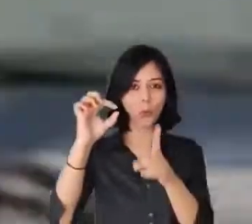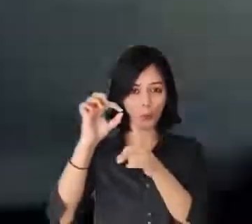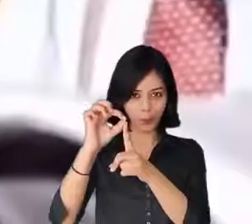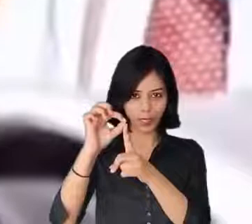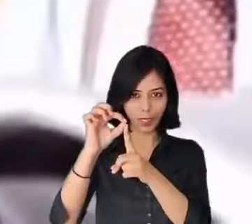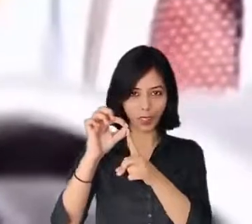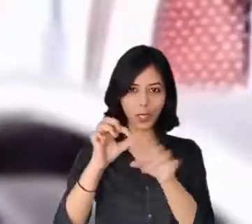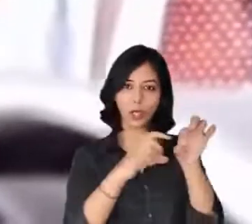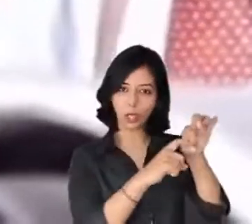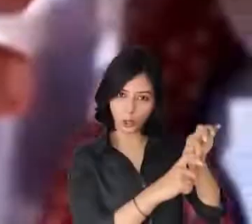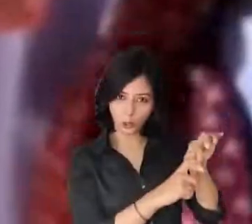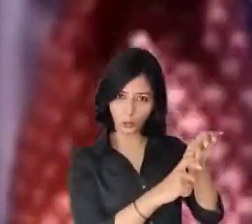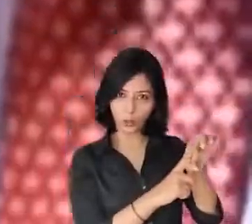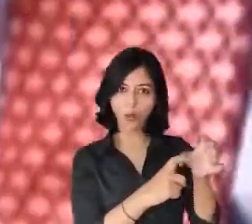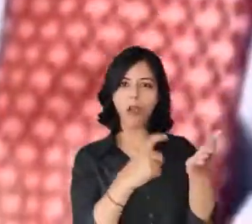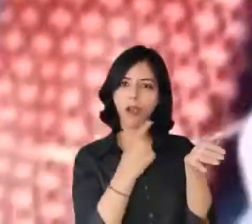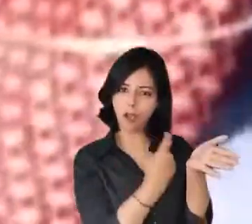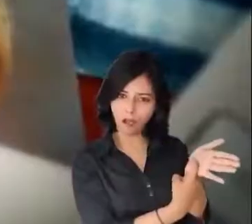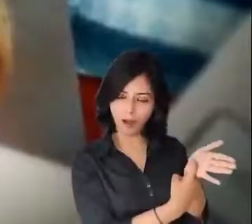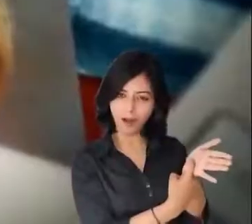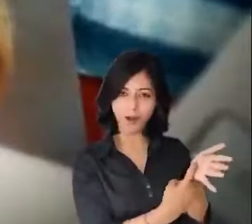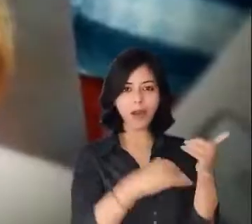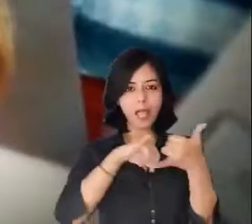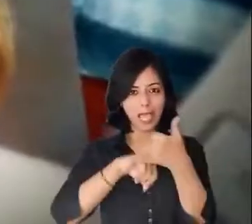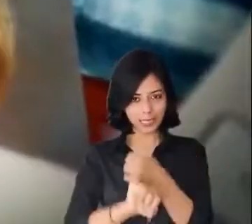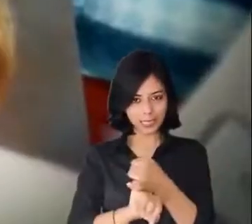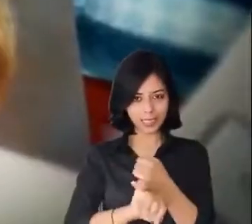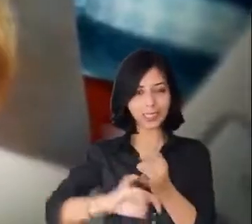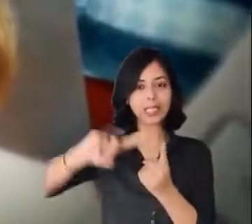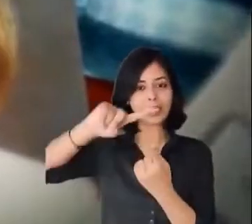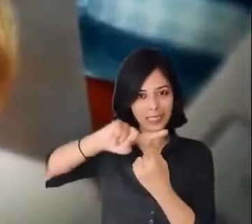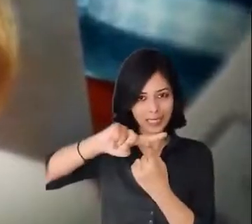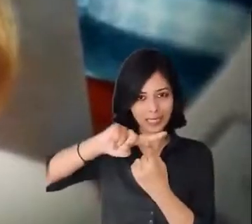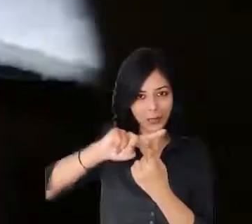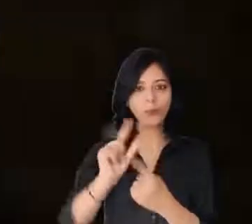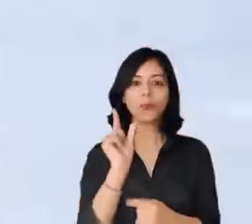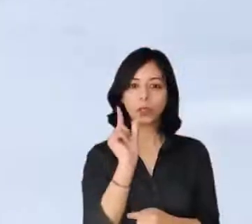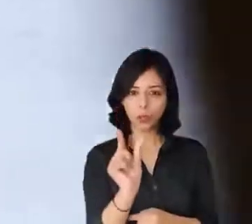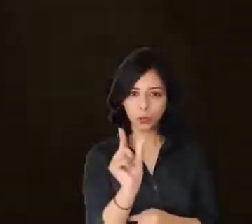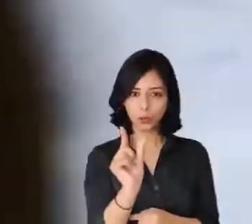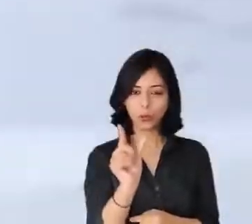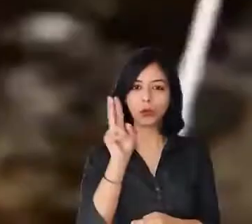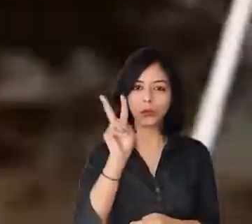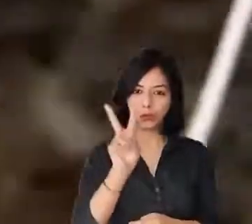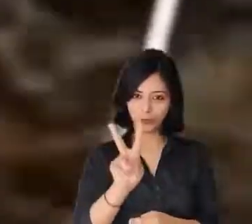Y se enfocaron en el informe de la autopsia de Robin, esperando que le sirviera como punto de partida de la